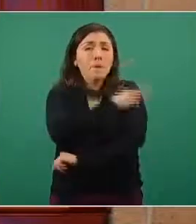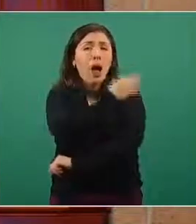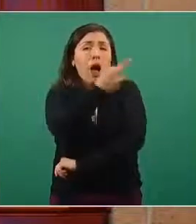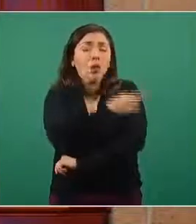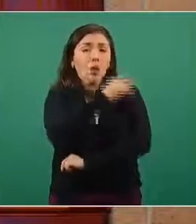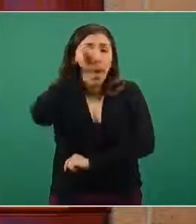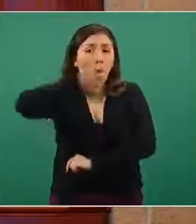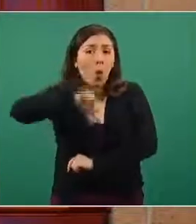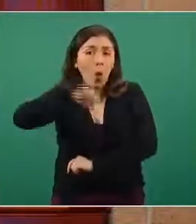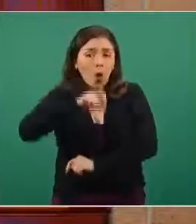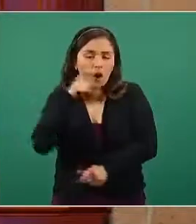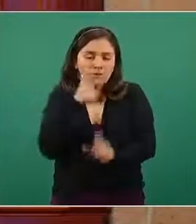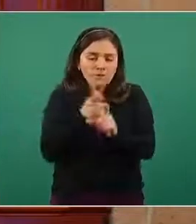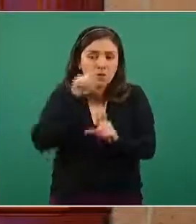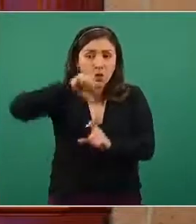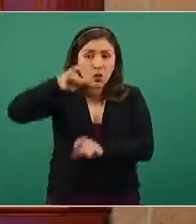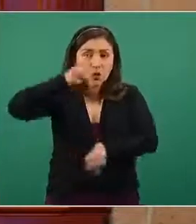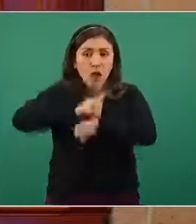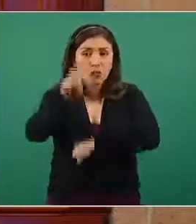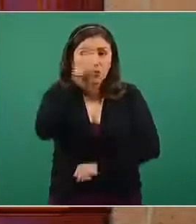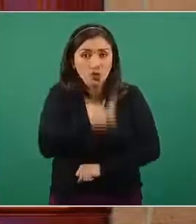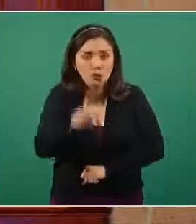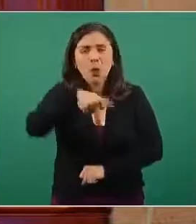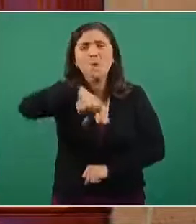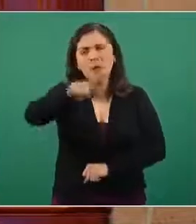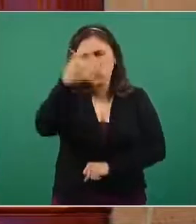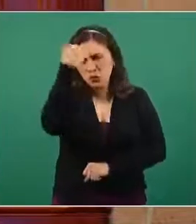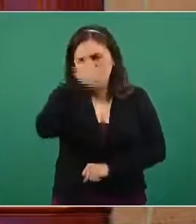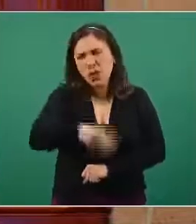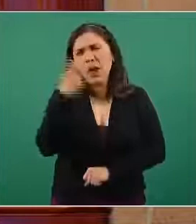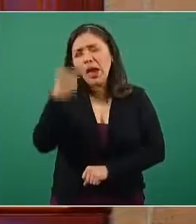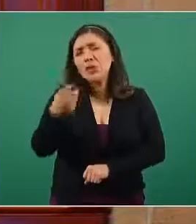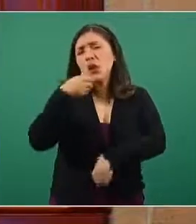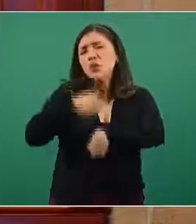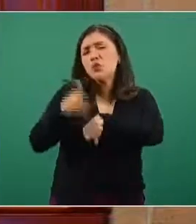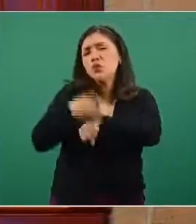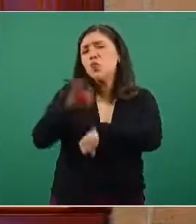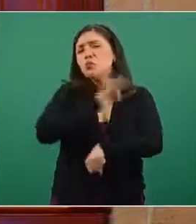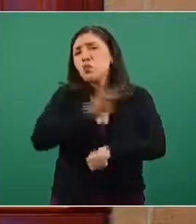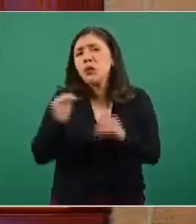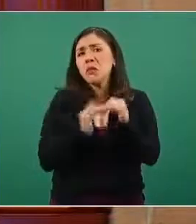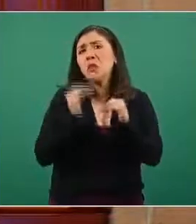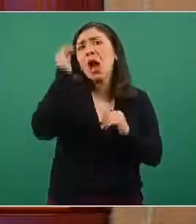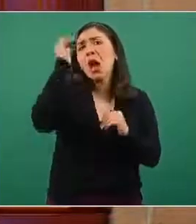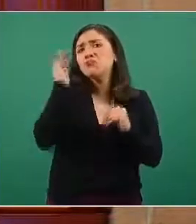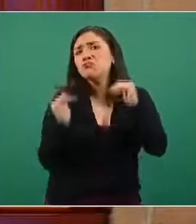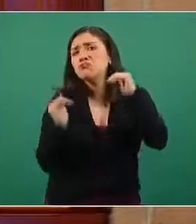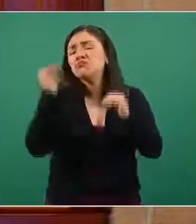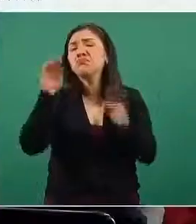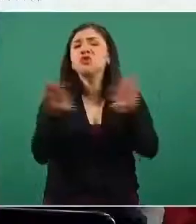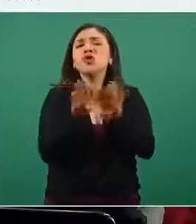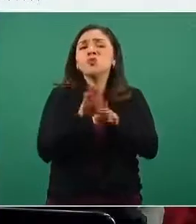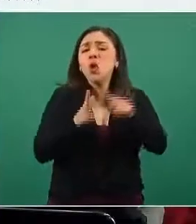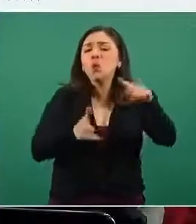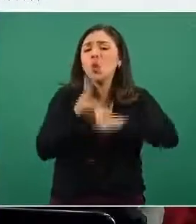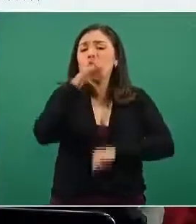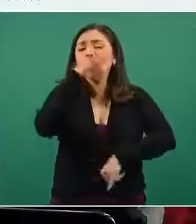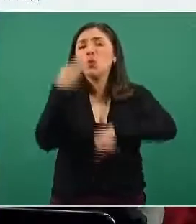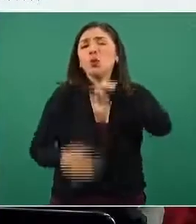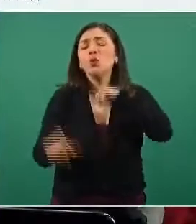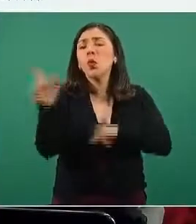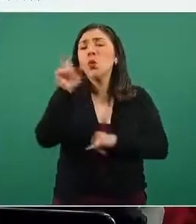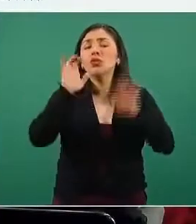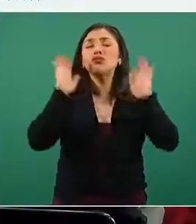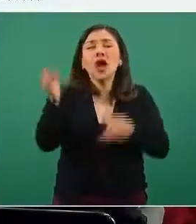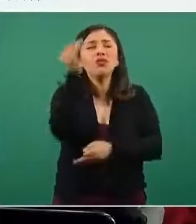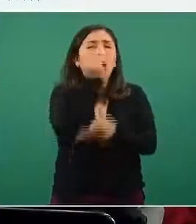reportan se aplicaron hoy domingo. Sin embargo, sabemos que este número podrá inclusive aumentar en función del corte final cuando todas